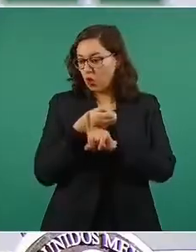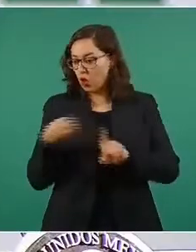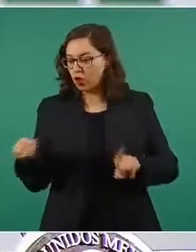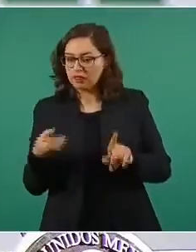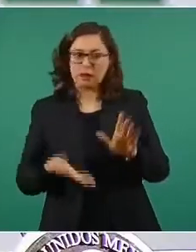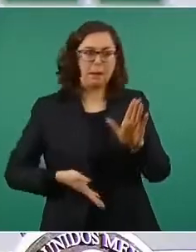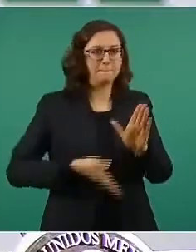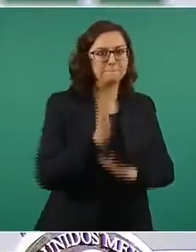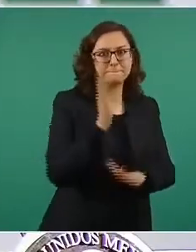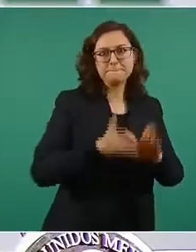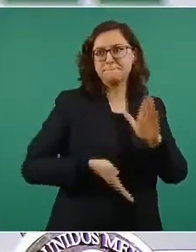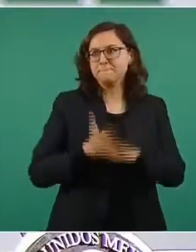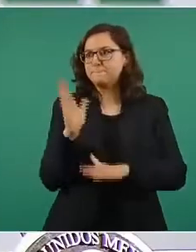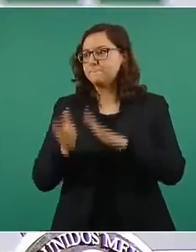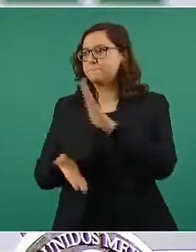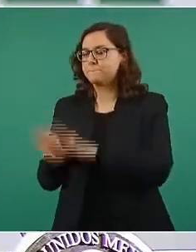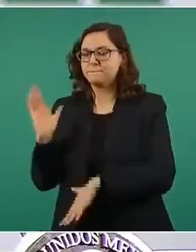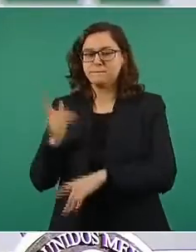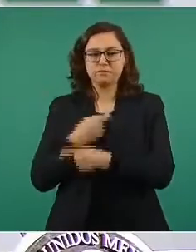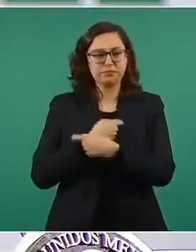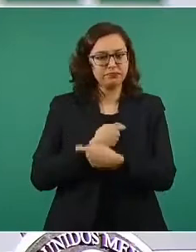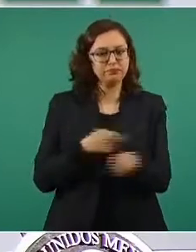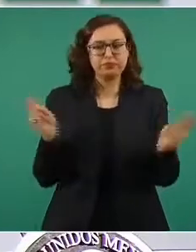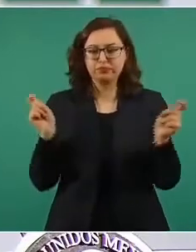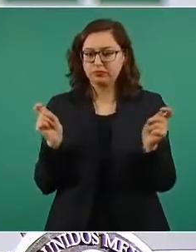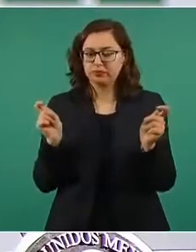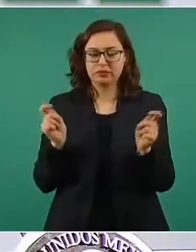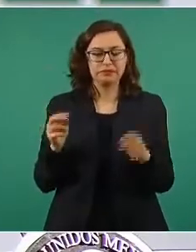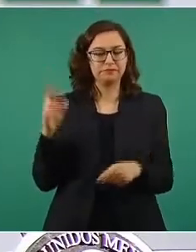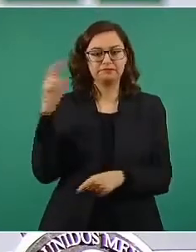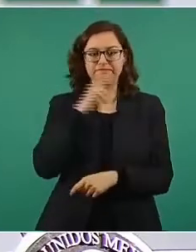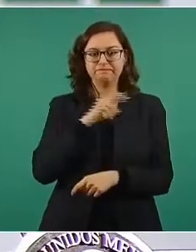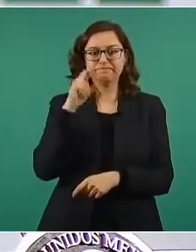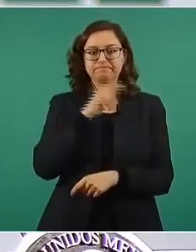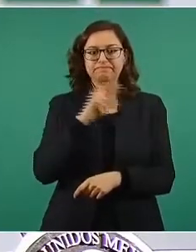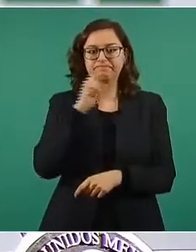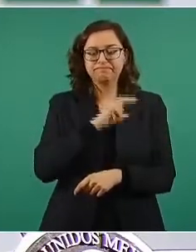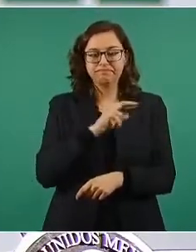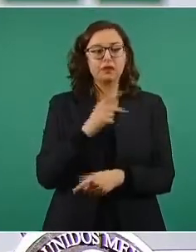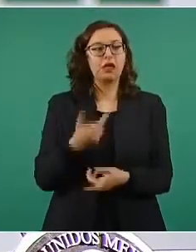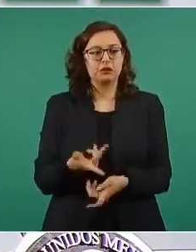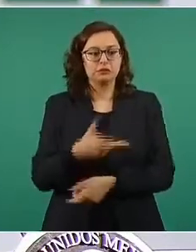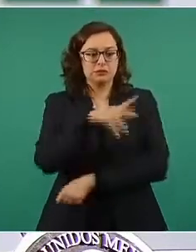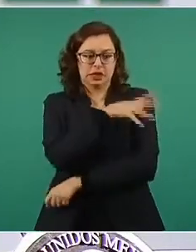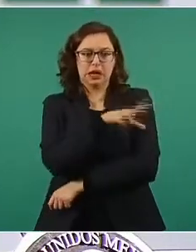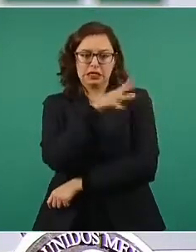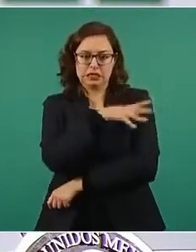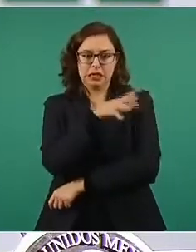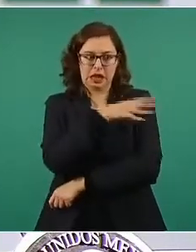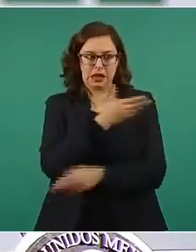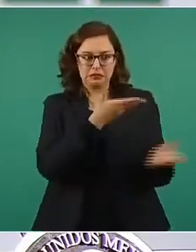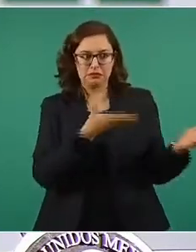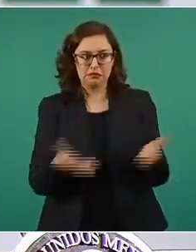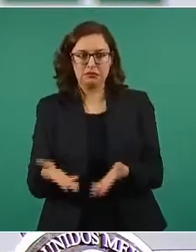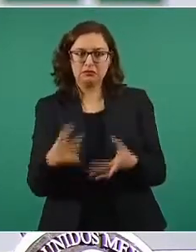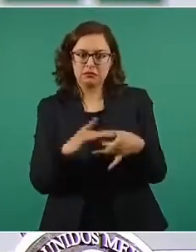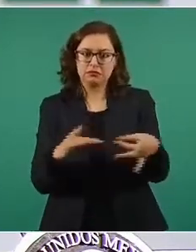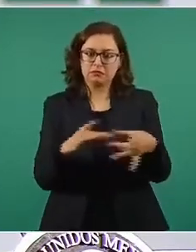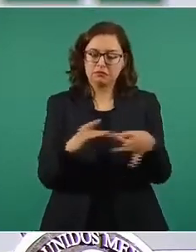Luis Crescencio Sandoval nos mostrará nuevamente los planes logísticos y la ruta inmediata